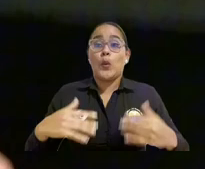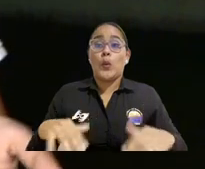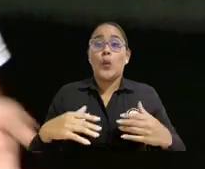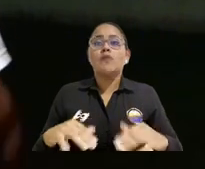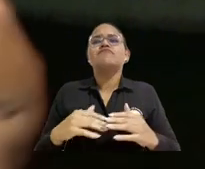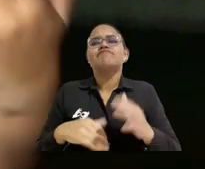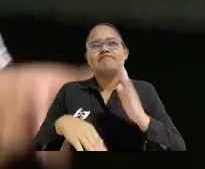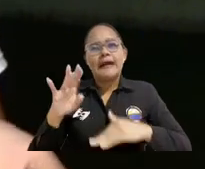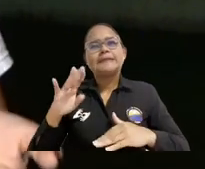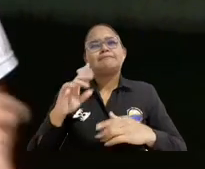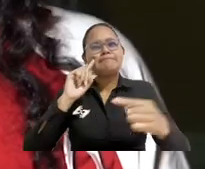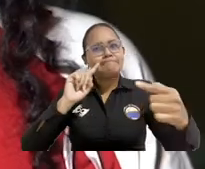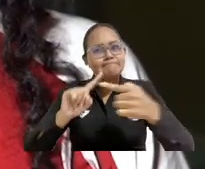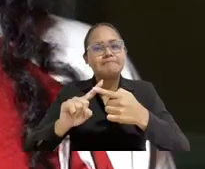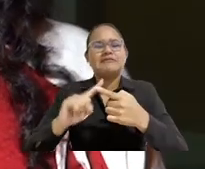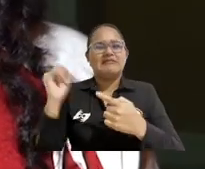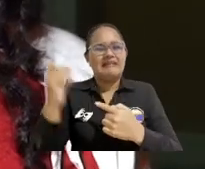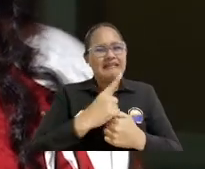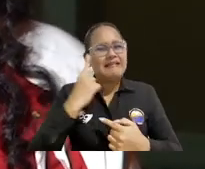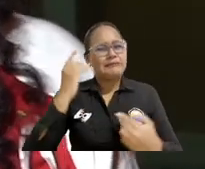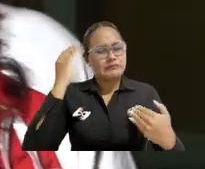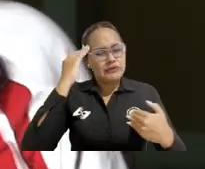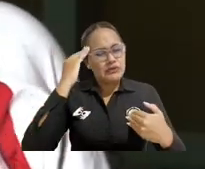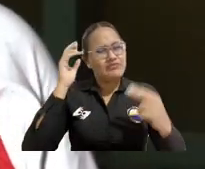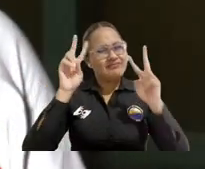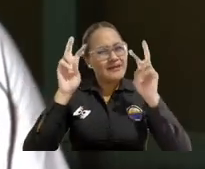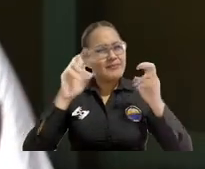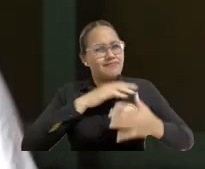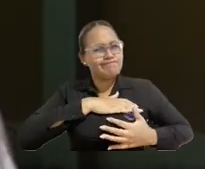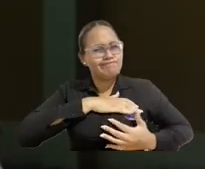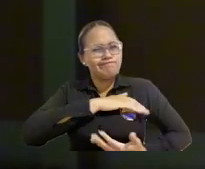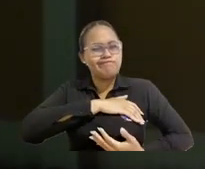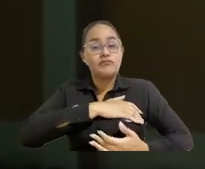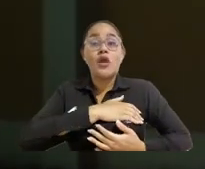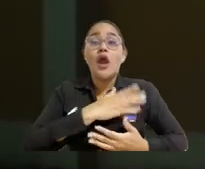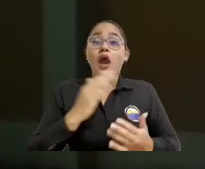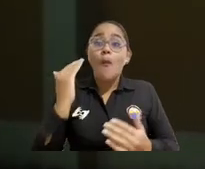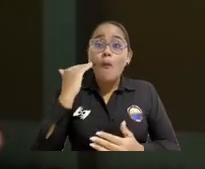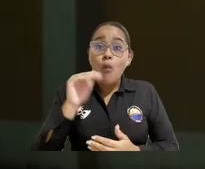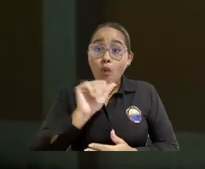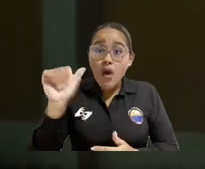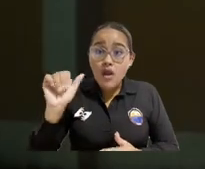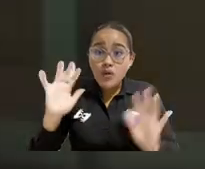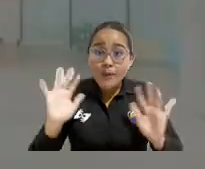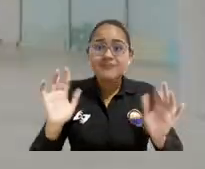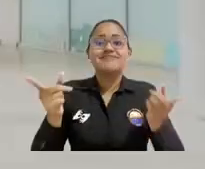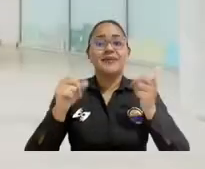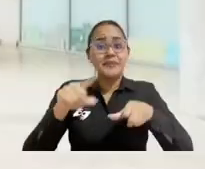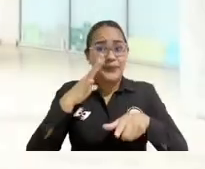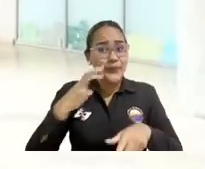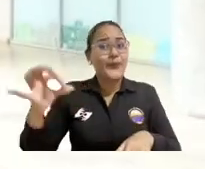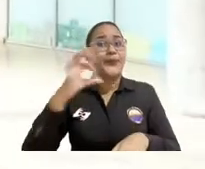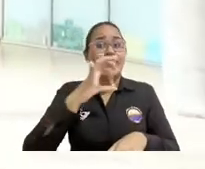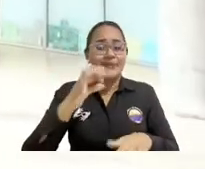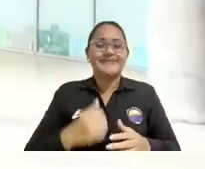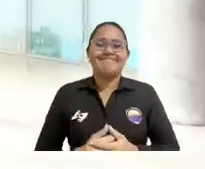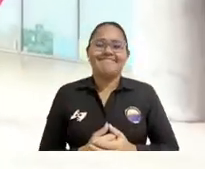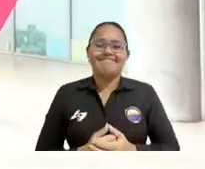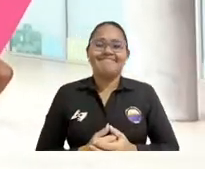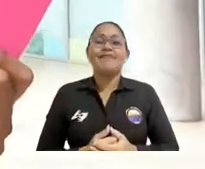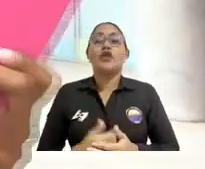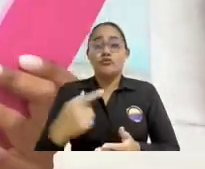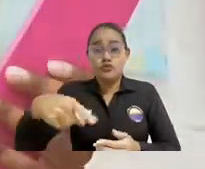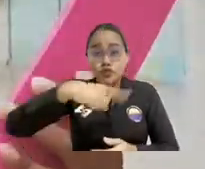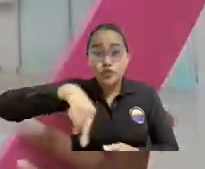muy chévere, muy dinámico, que concienticemos a las demás personas sobre el autoexamen, no solo mujeres, sino también los hombres. Nosotros